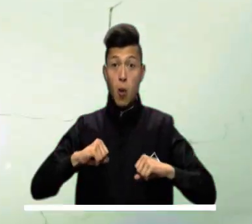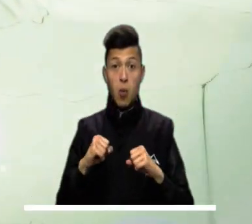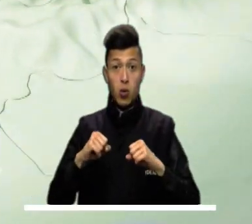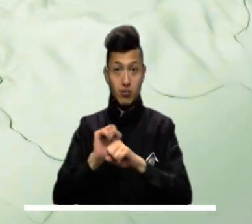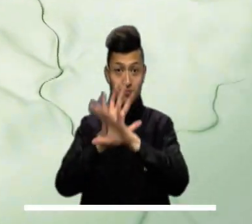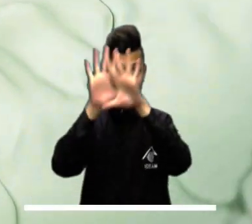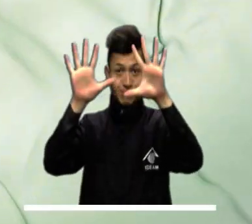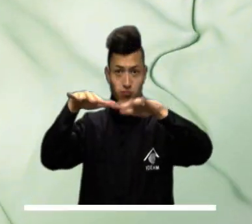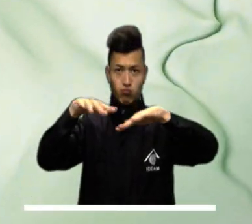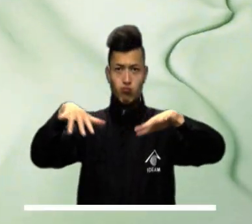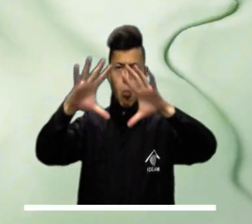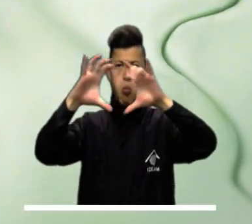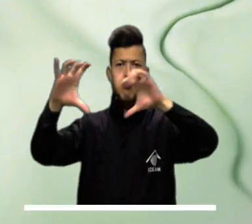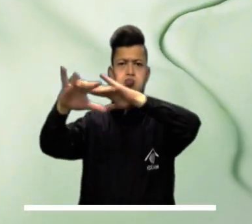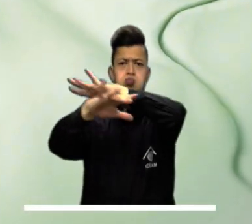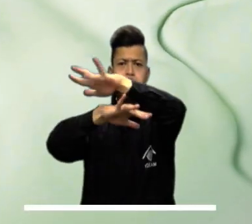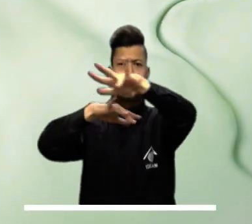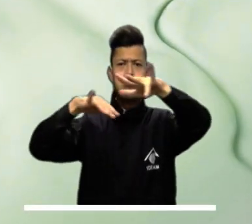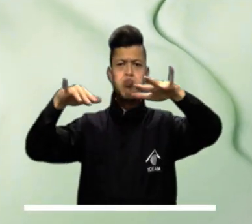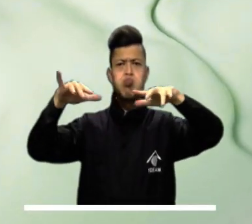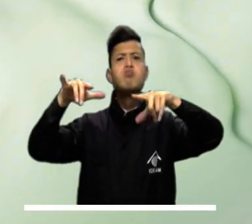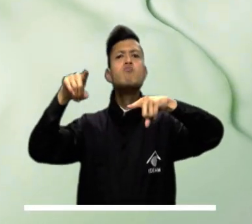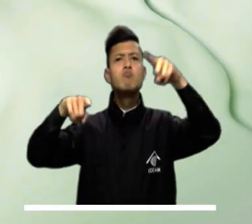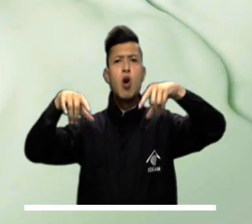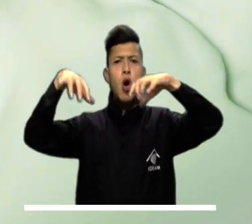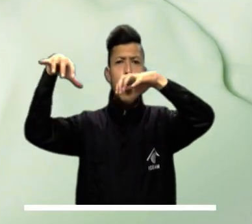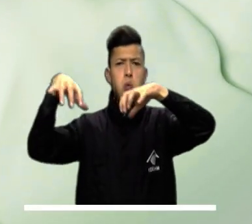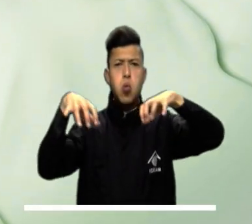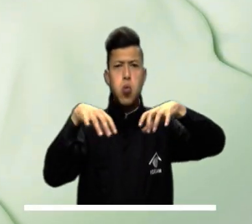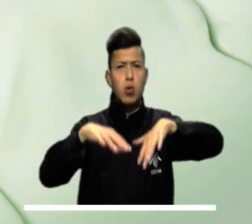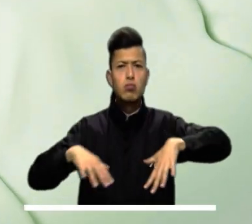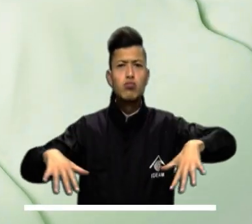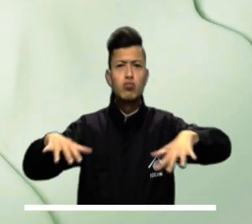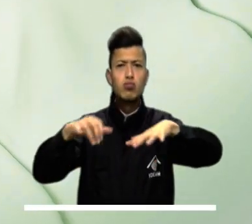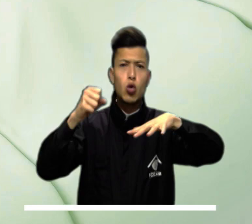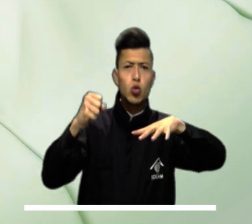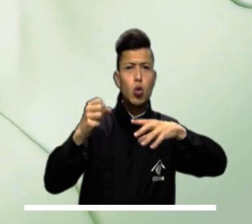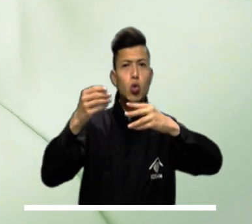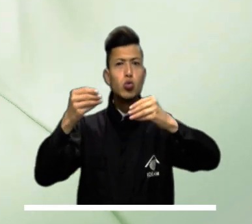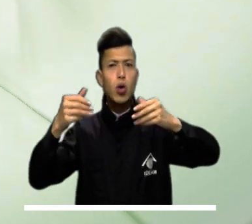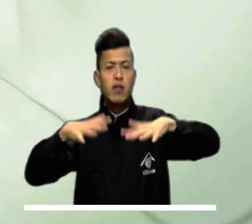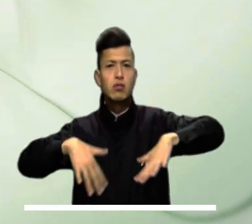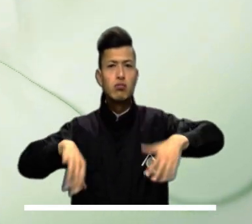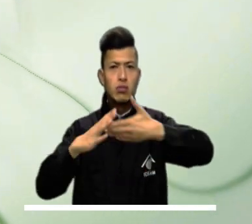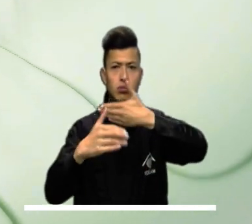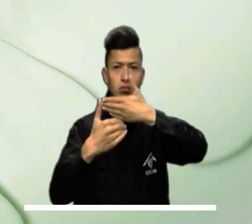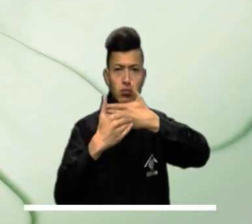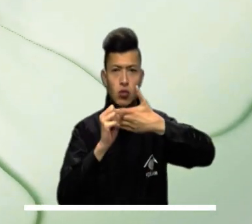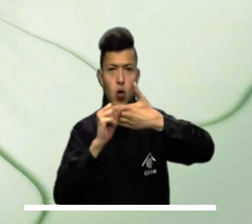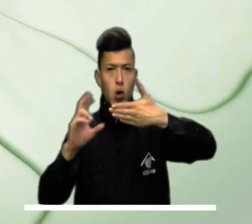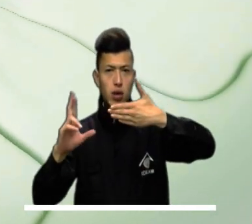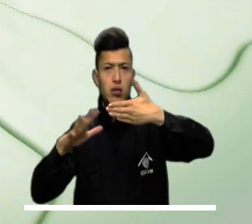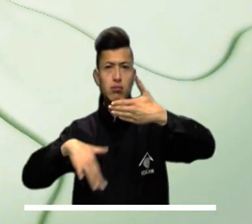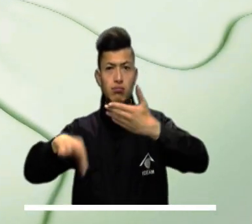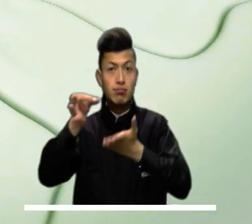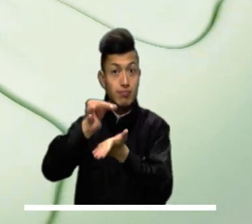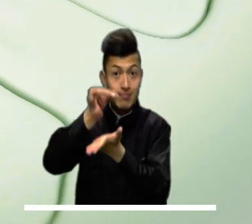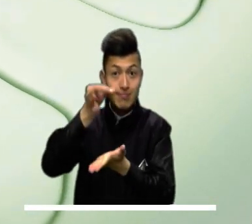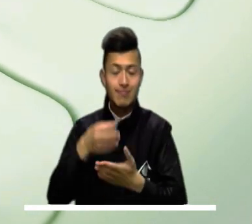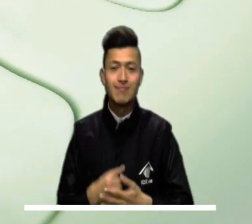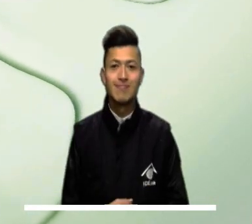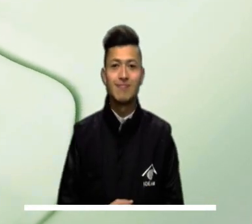cubierta por densas nubes, lo cual podría ocasionar precipitaciones de variada intensidad sobre el centro y oriente de la